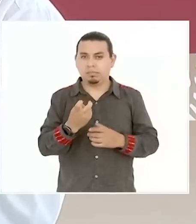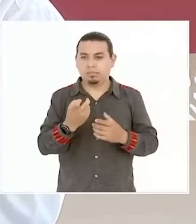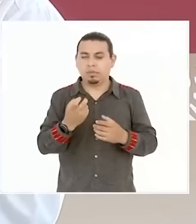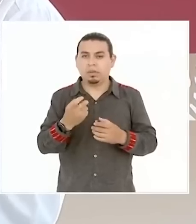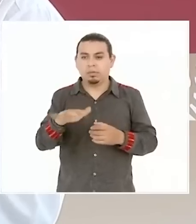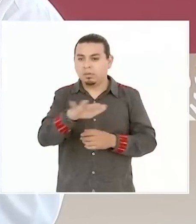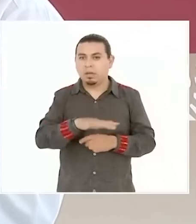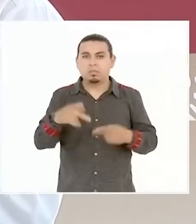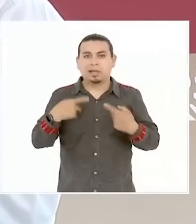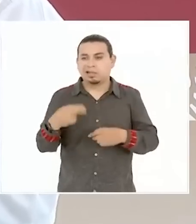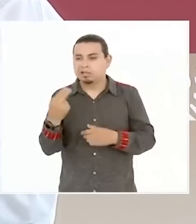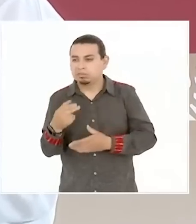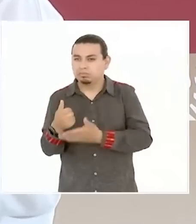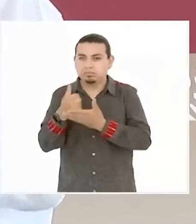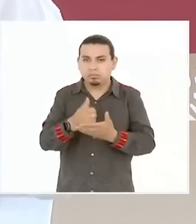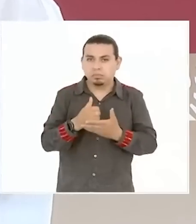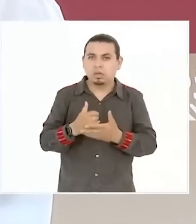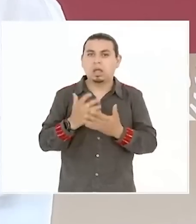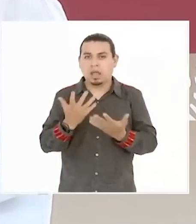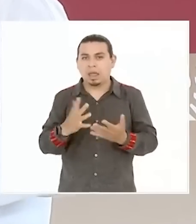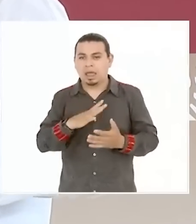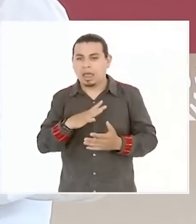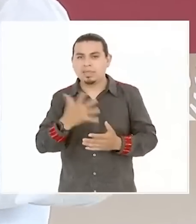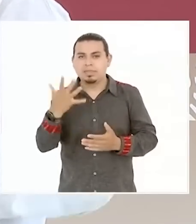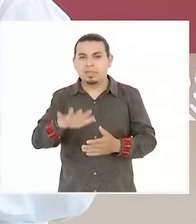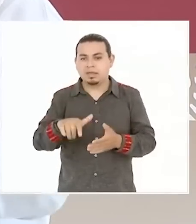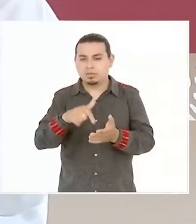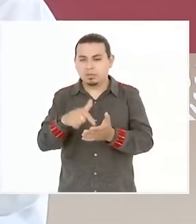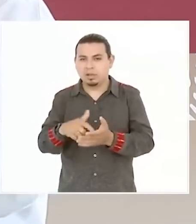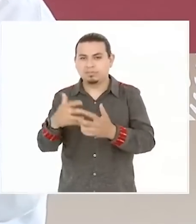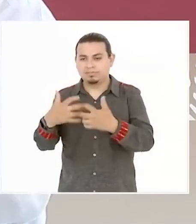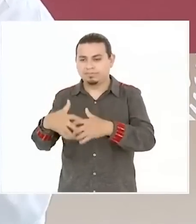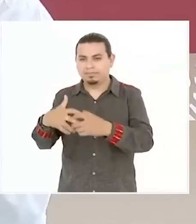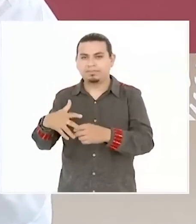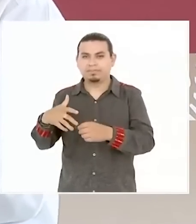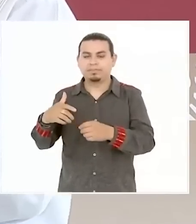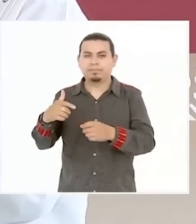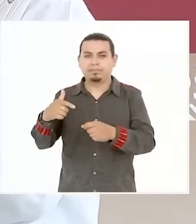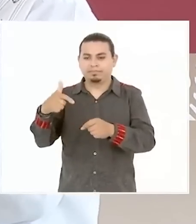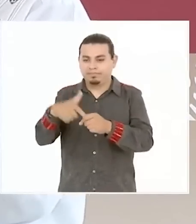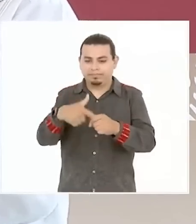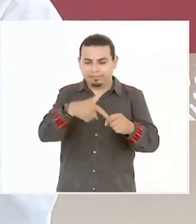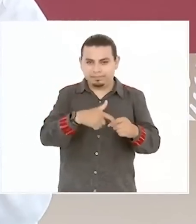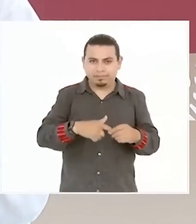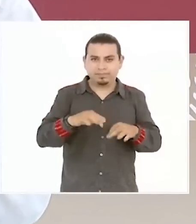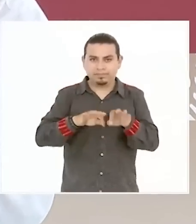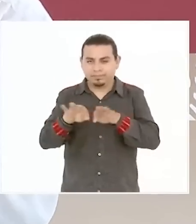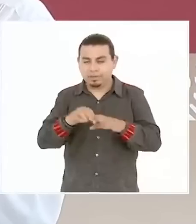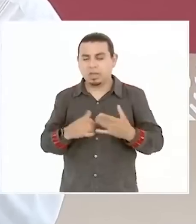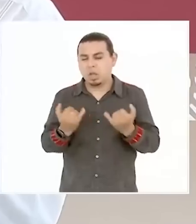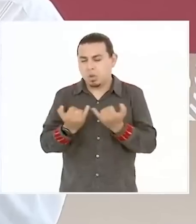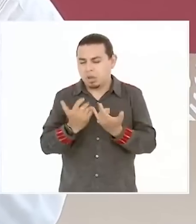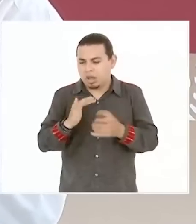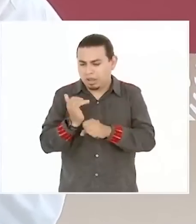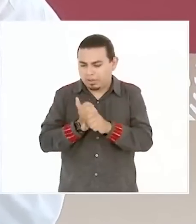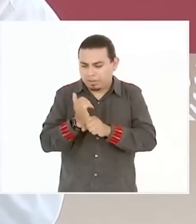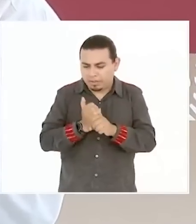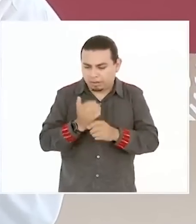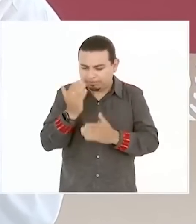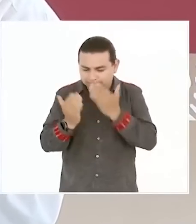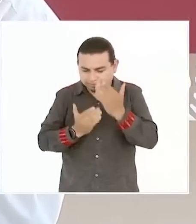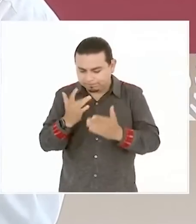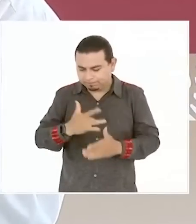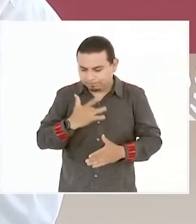la demanda de la población y los 10 parques industriales. Asimismo, se están realizando los estudios y se tienen